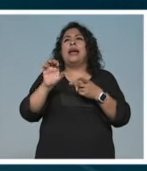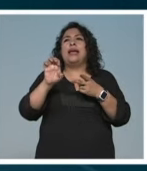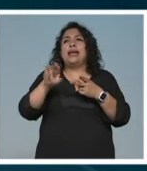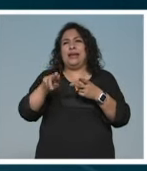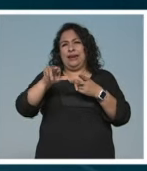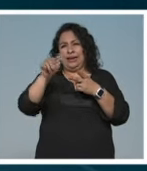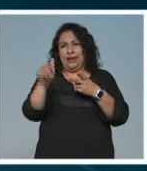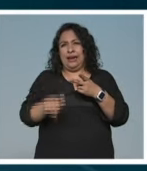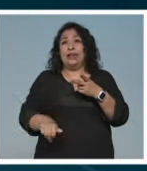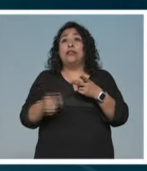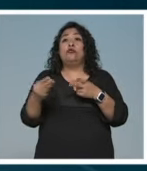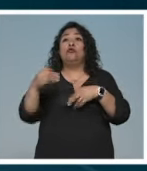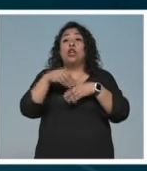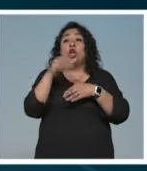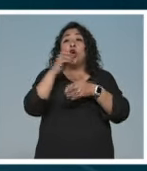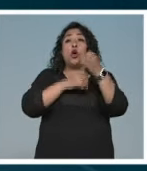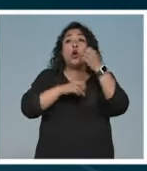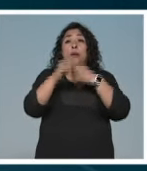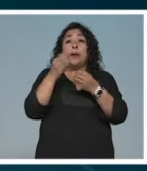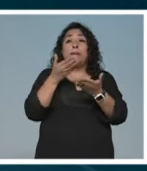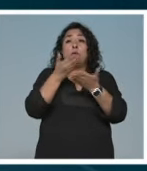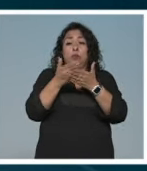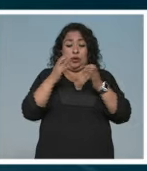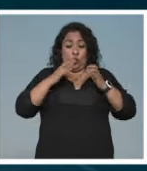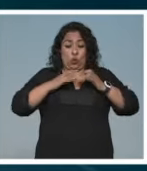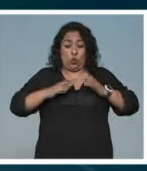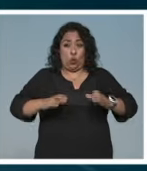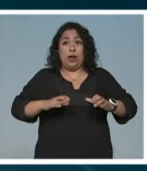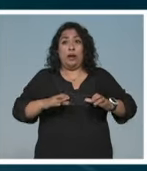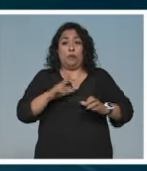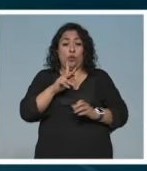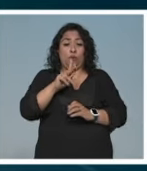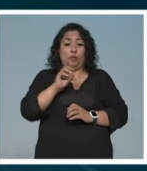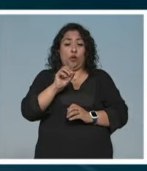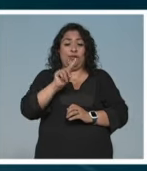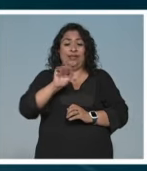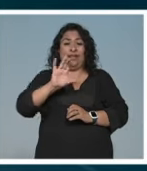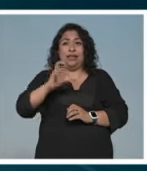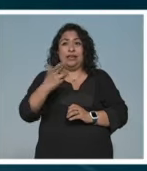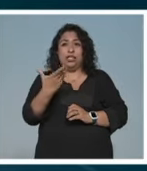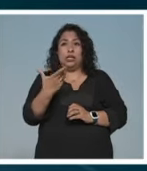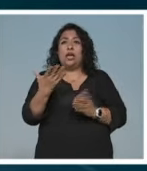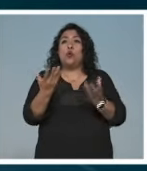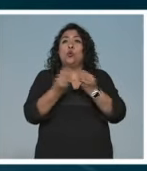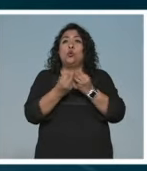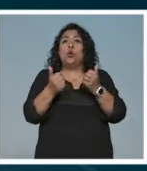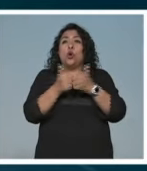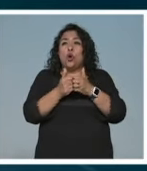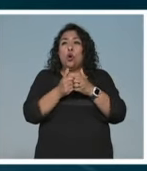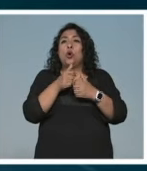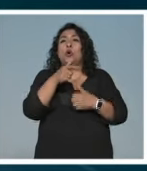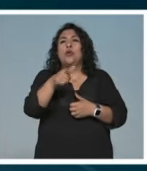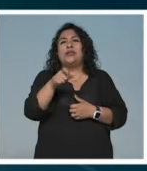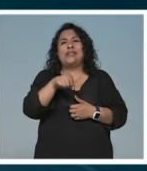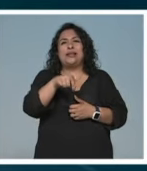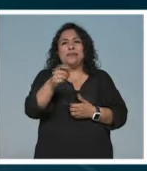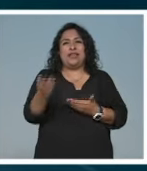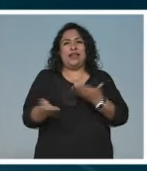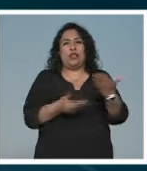artes, escenificará su propuesta El Cuerpo Escénico Potlatch, acompañado por el Semillero de Danza de los Pinos.